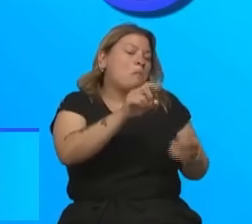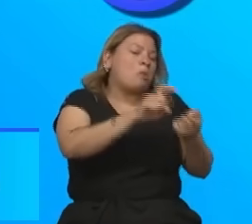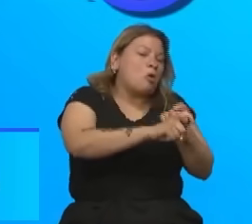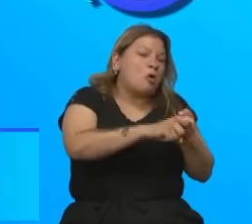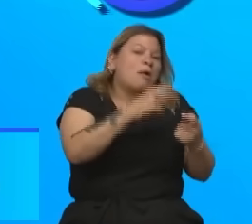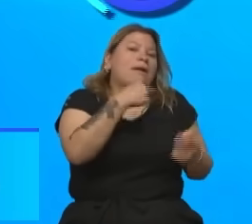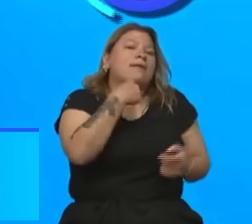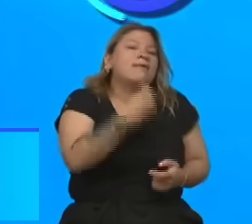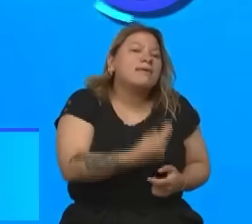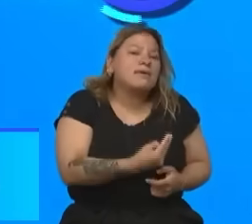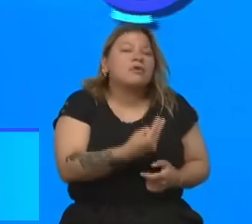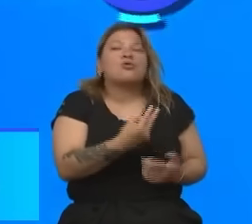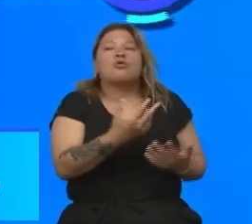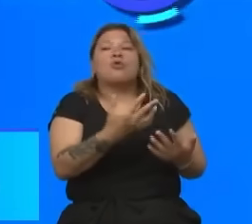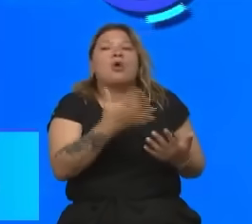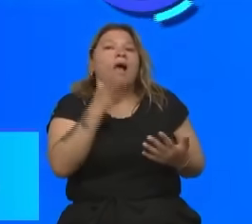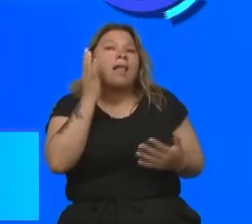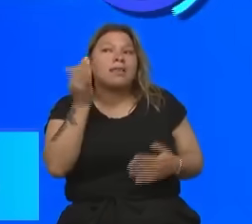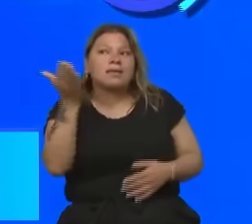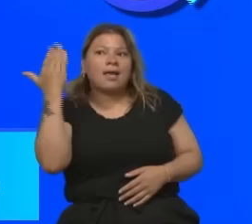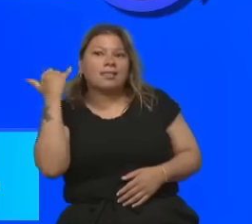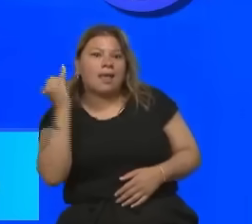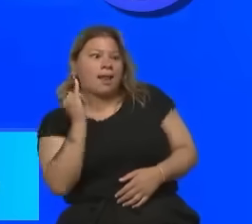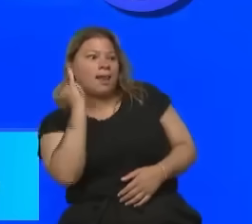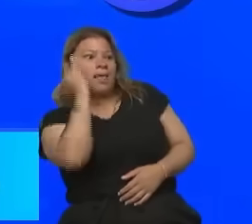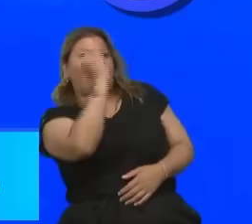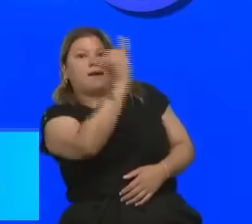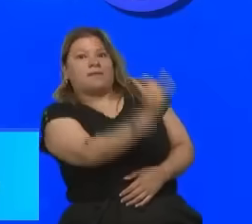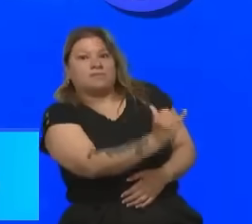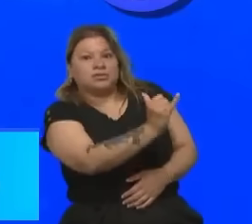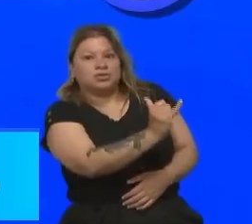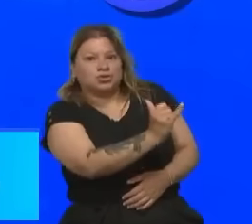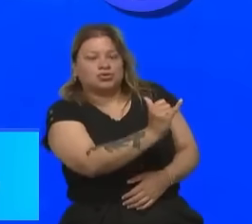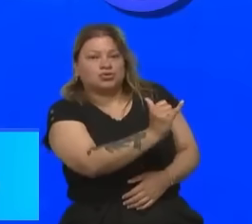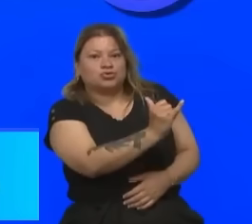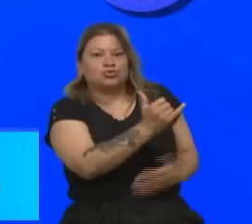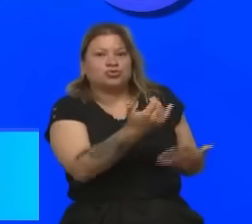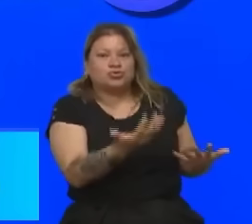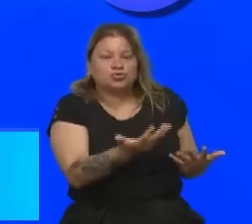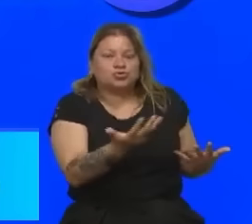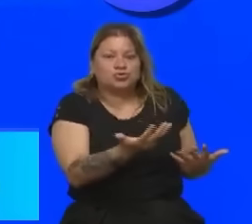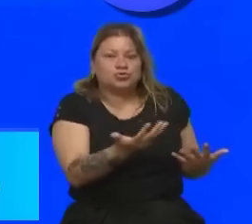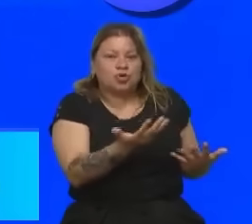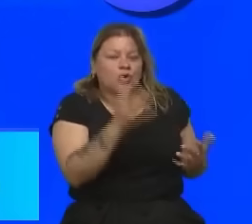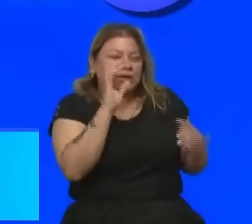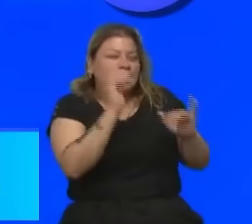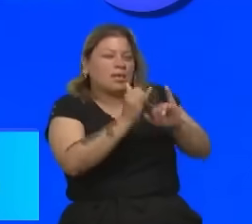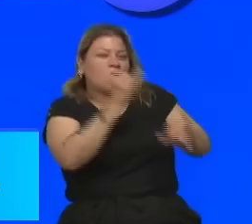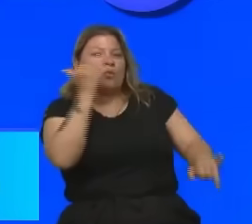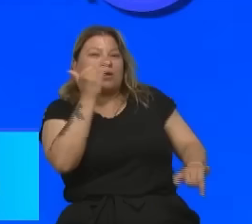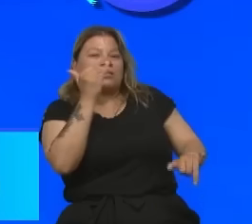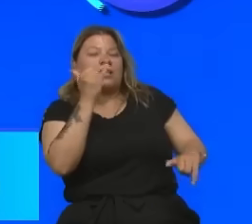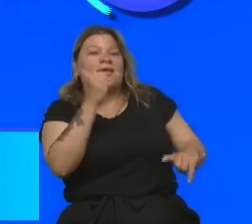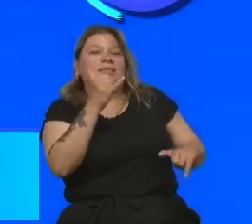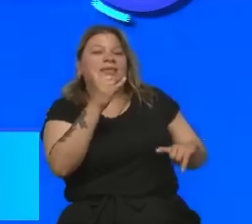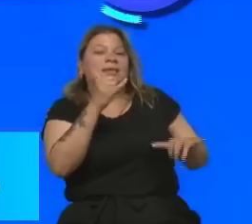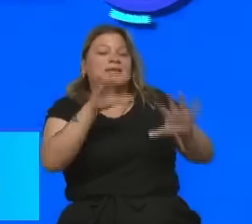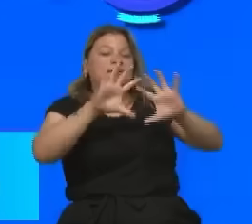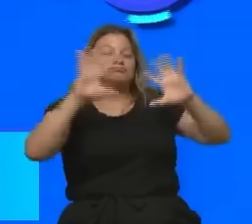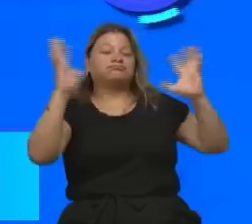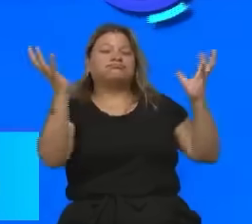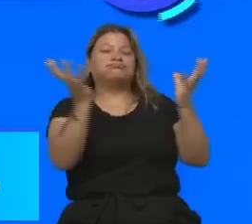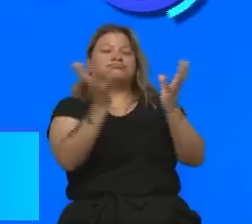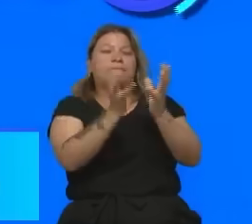fue advertido sobre la posibilidad de la recurrencia de esto que se denomina DANA, depresión aislada en